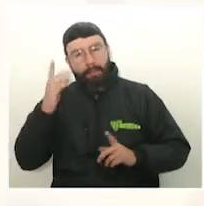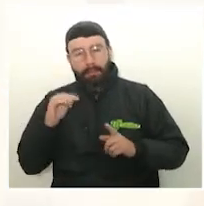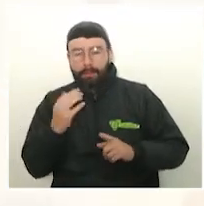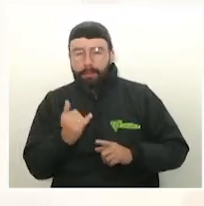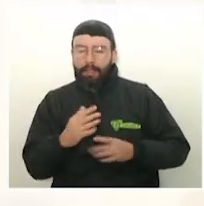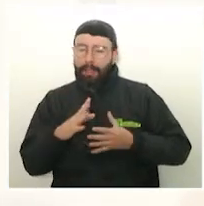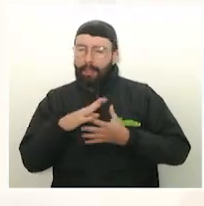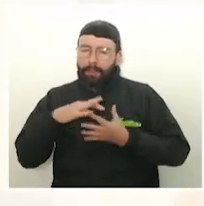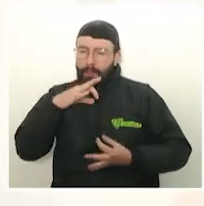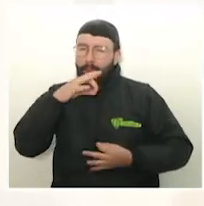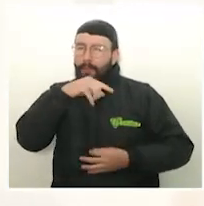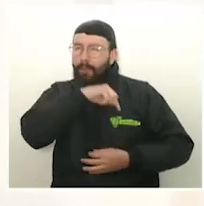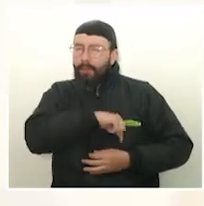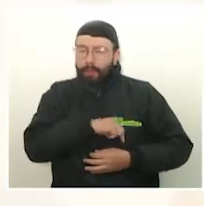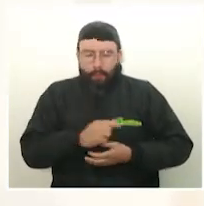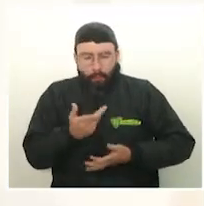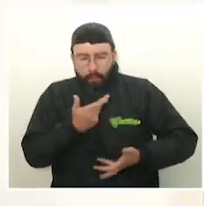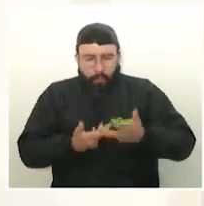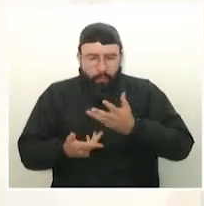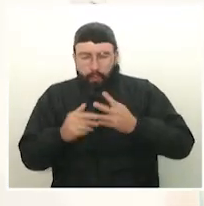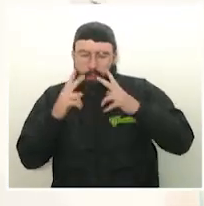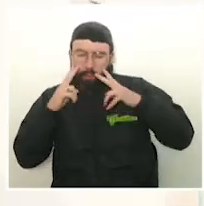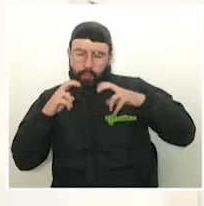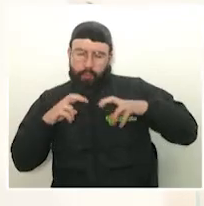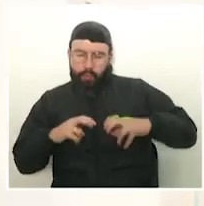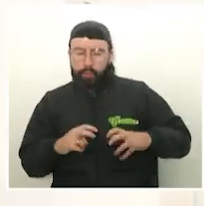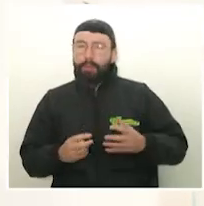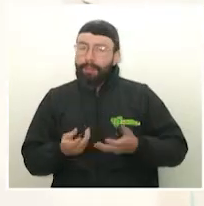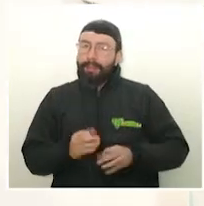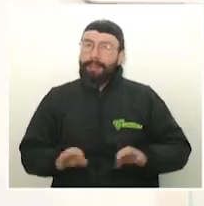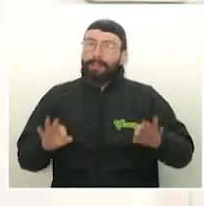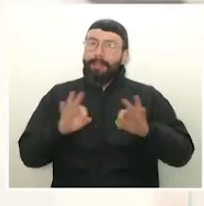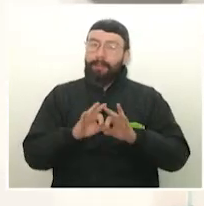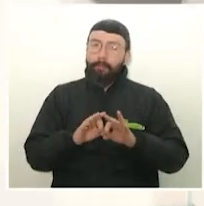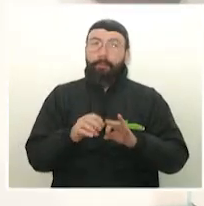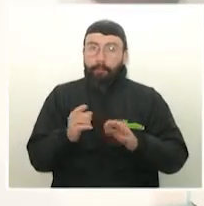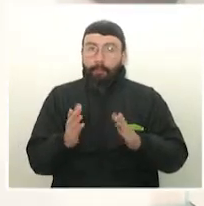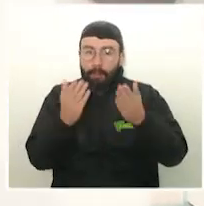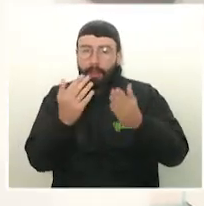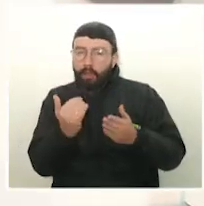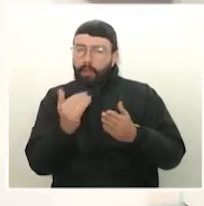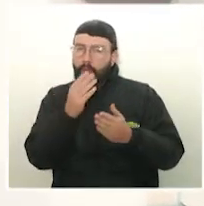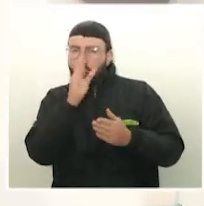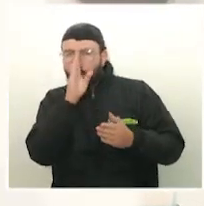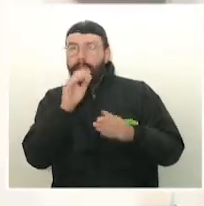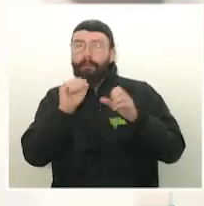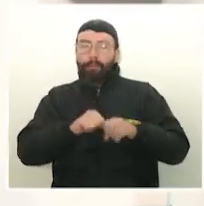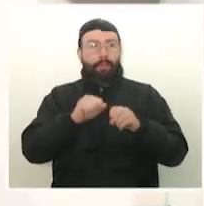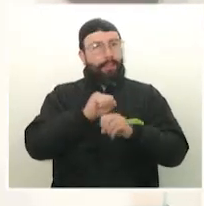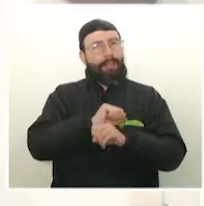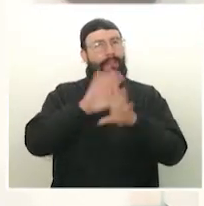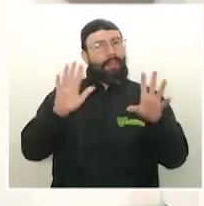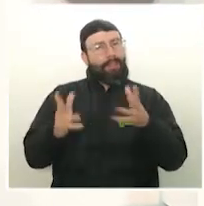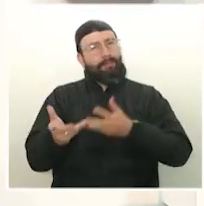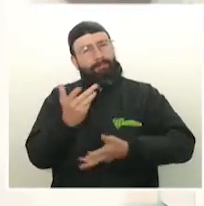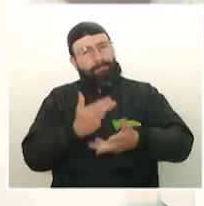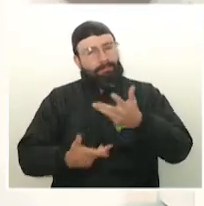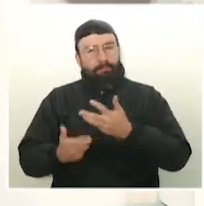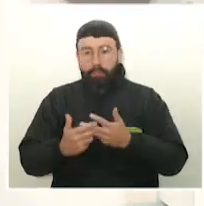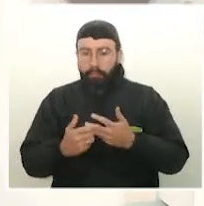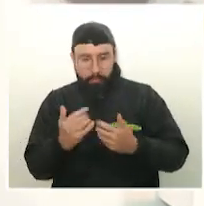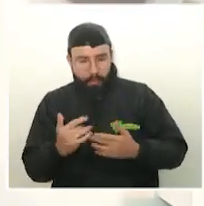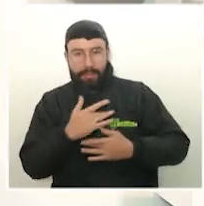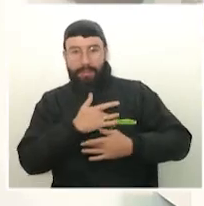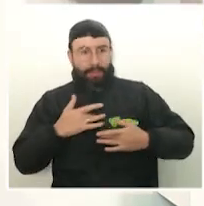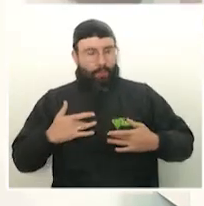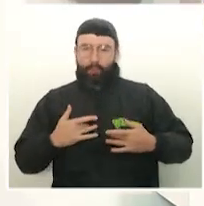las personas para que hoy tengamos una interacción, para resolver dudas acerca de nuestro cuerpo, nuestra salud, que es lo más importante que tenemos,